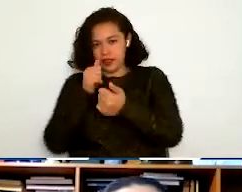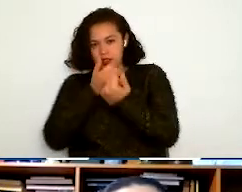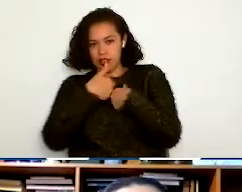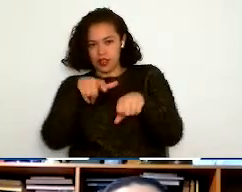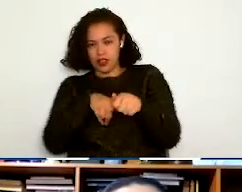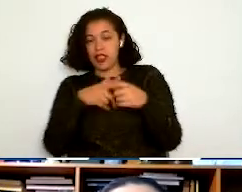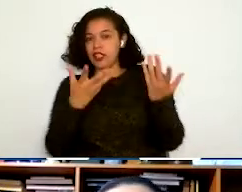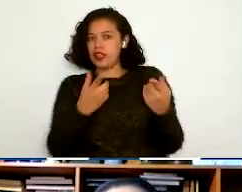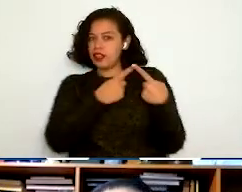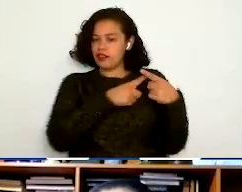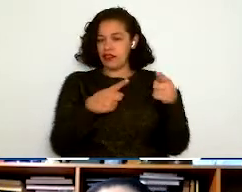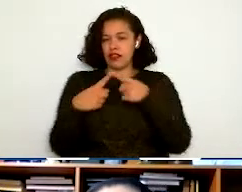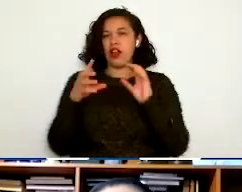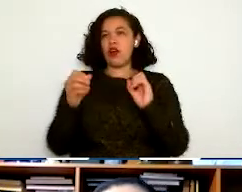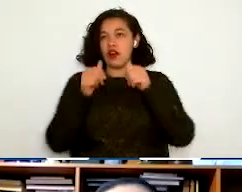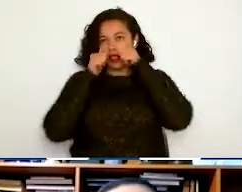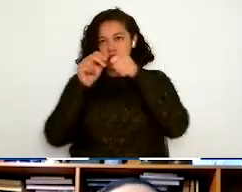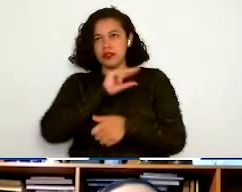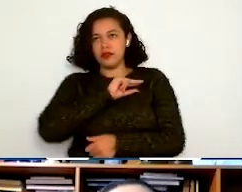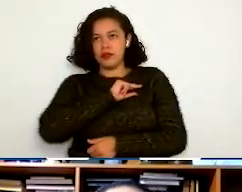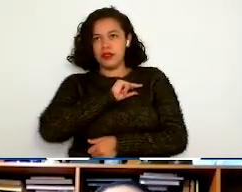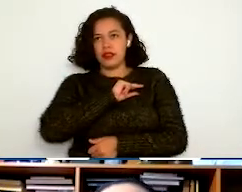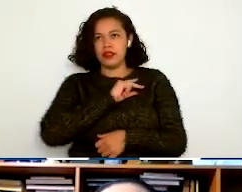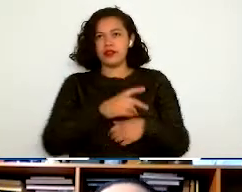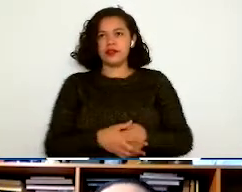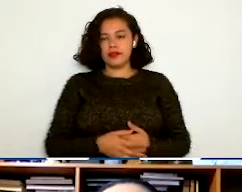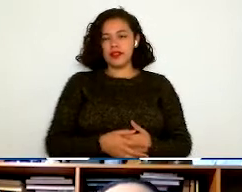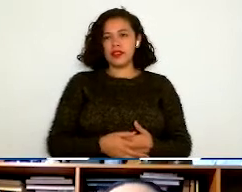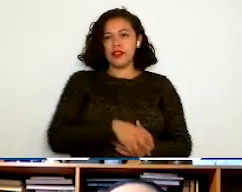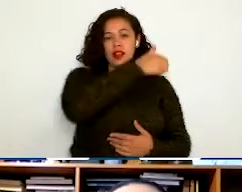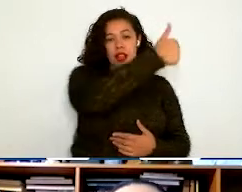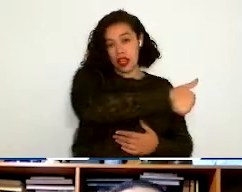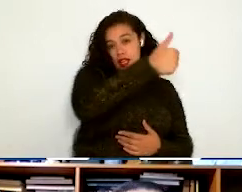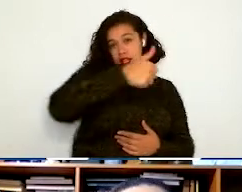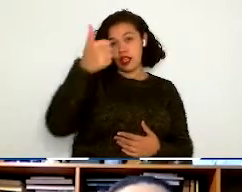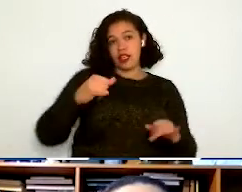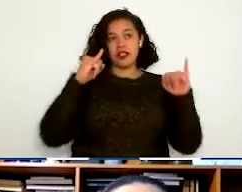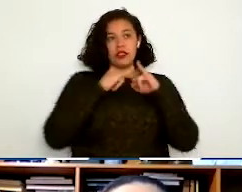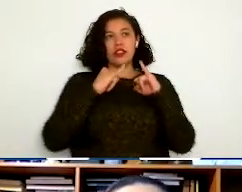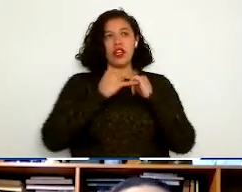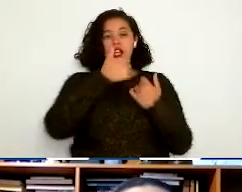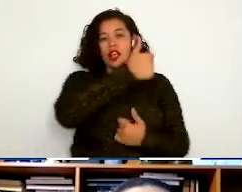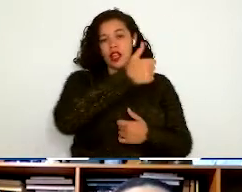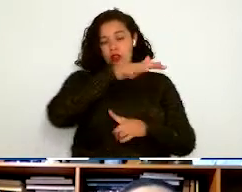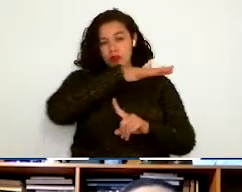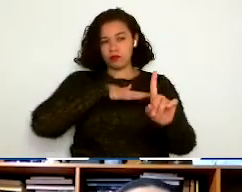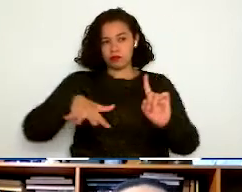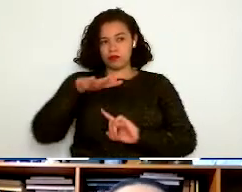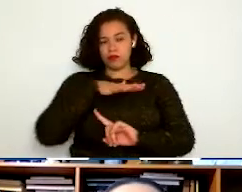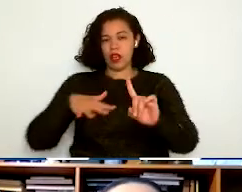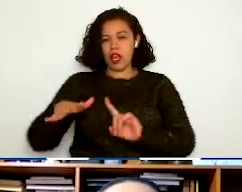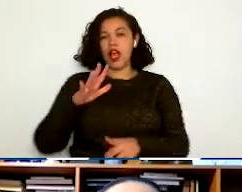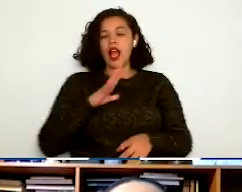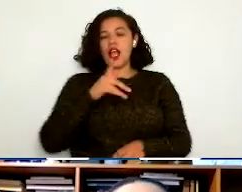¿no? O asistencia privada. Es decir, cada institución y cada ámbito va a tener un término